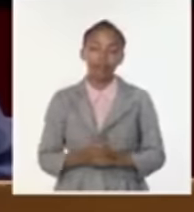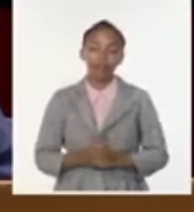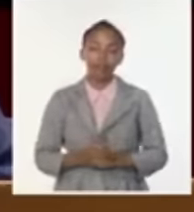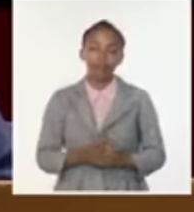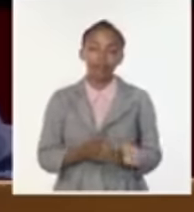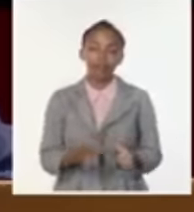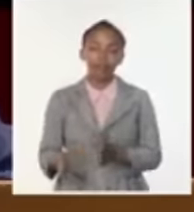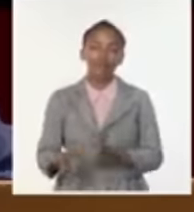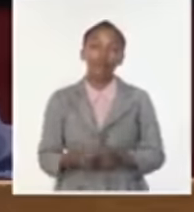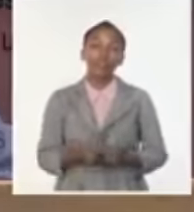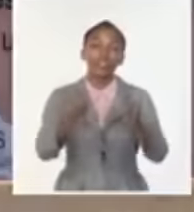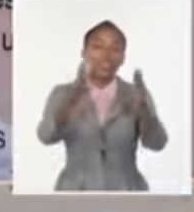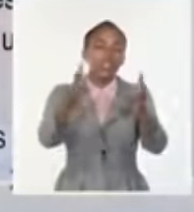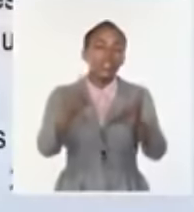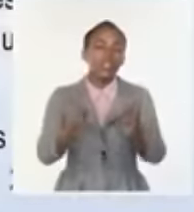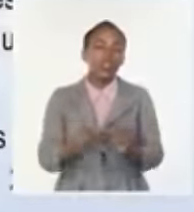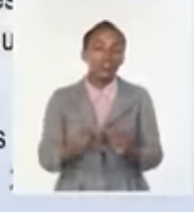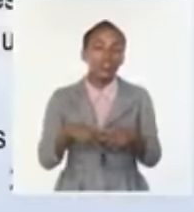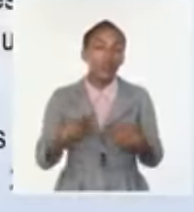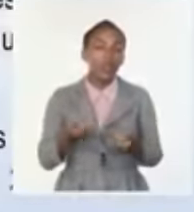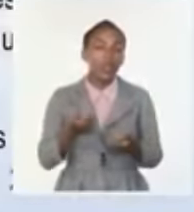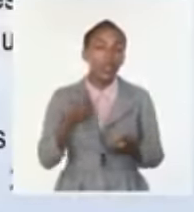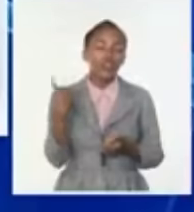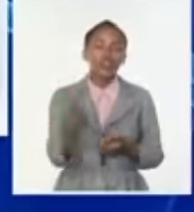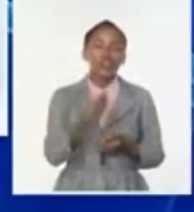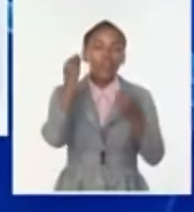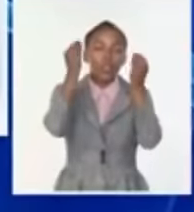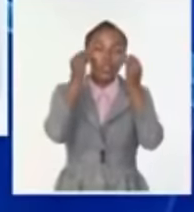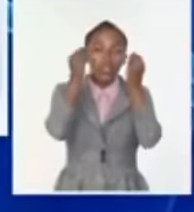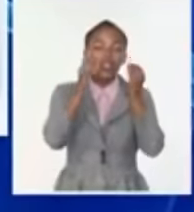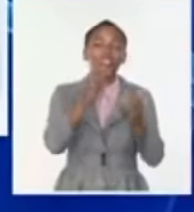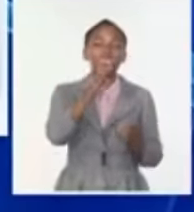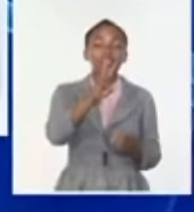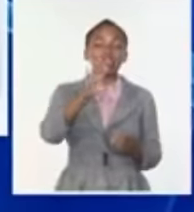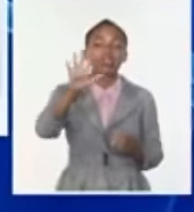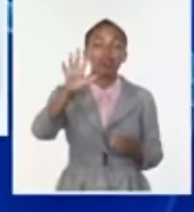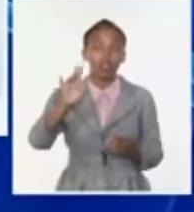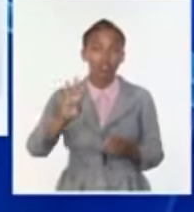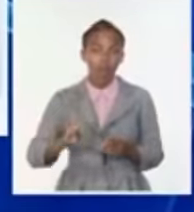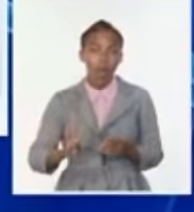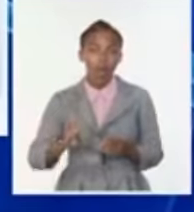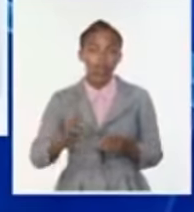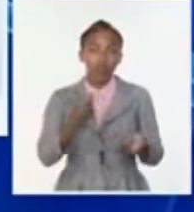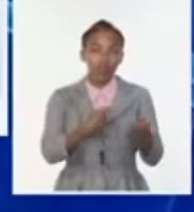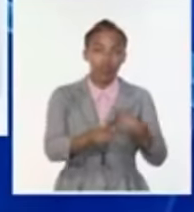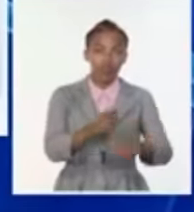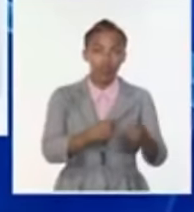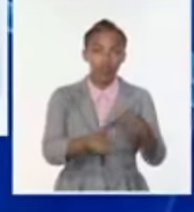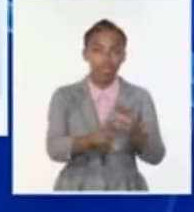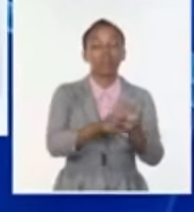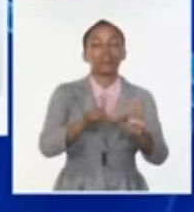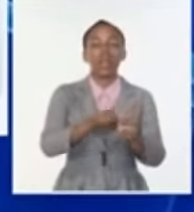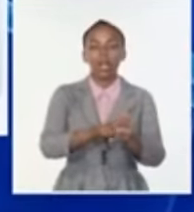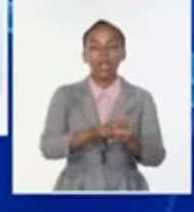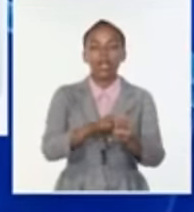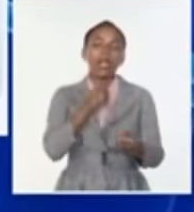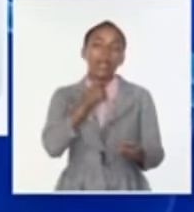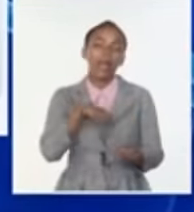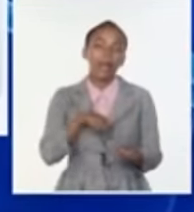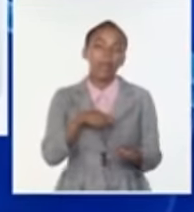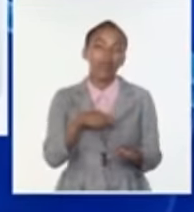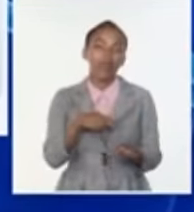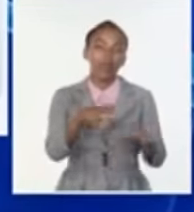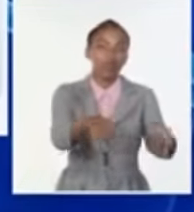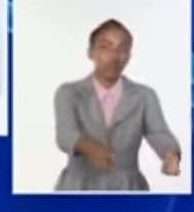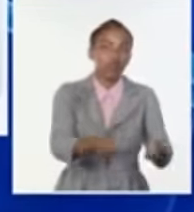Resultado, se han realizado 354 ventas forzosas. Eso es coger la mercancía, persisten en